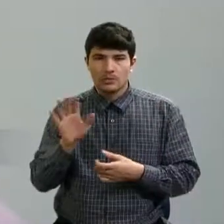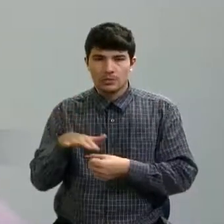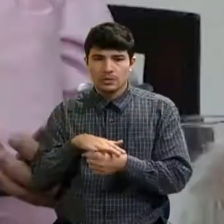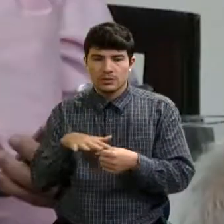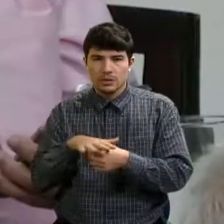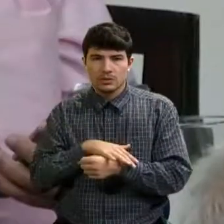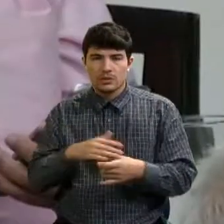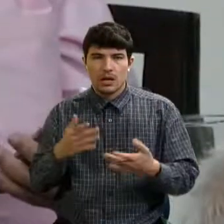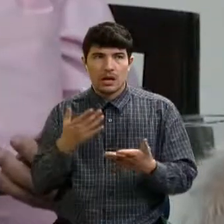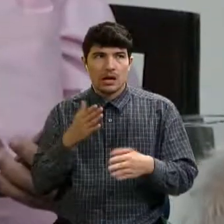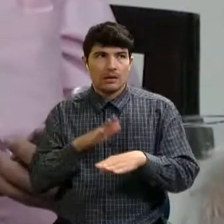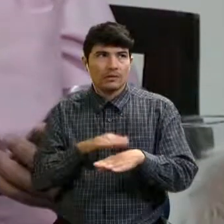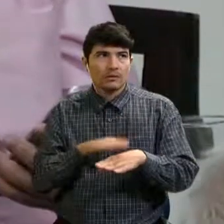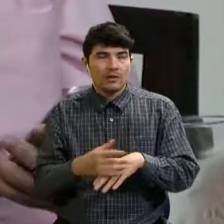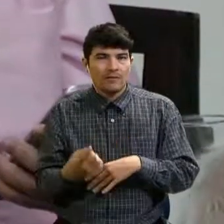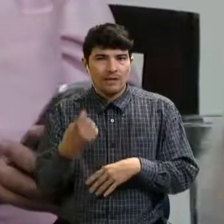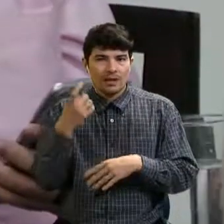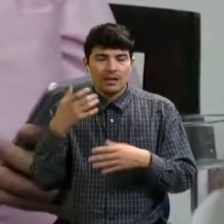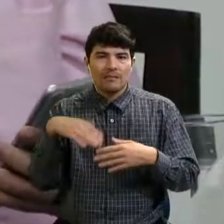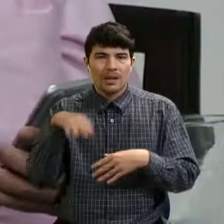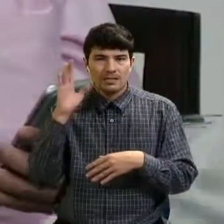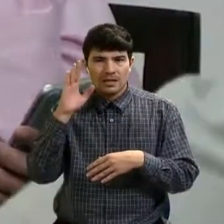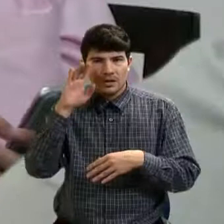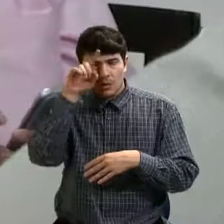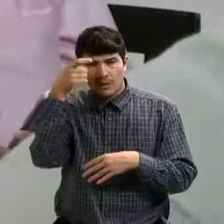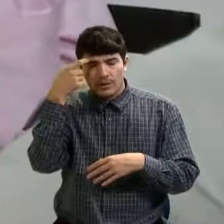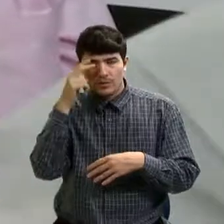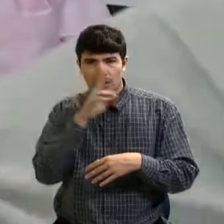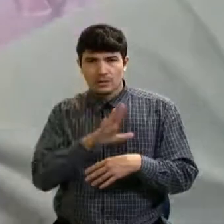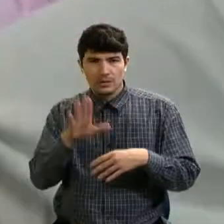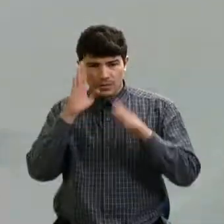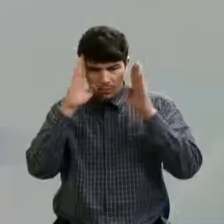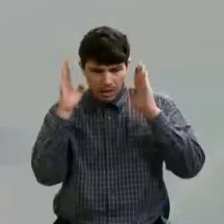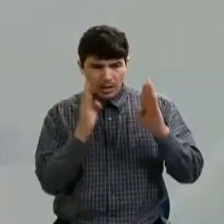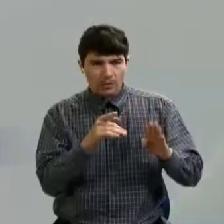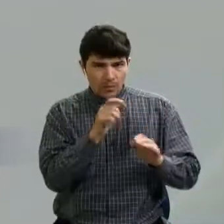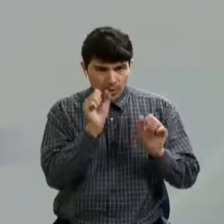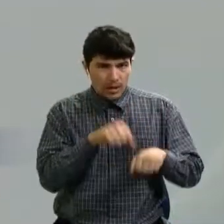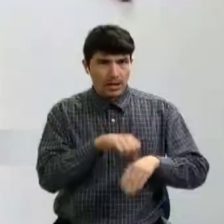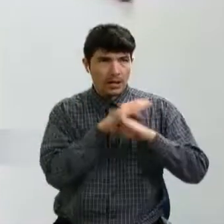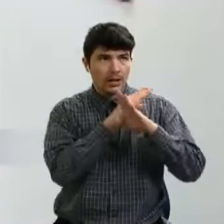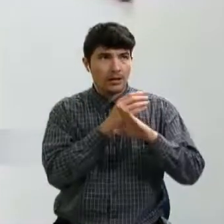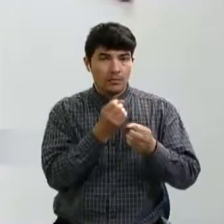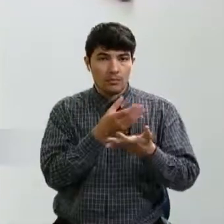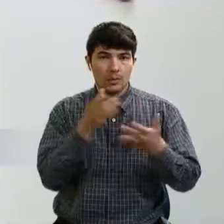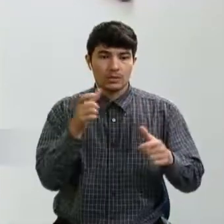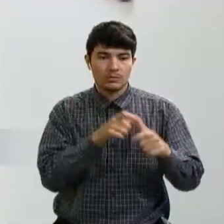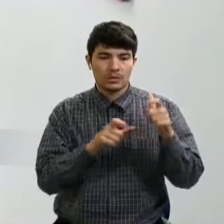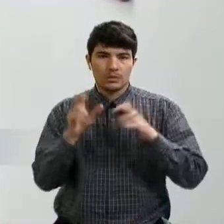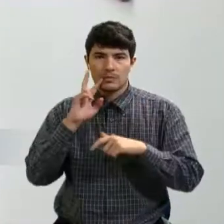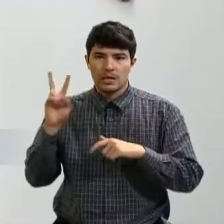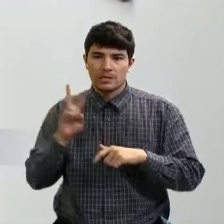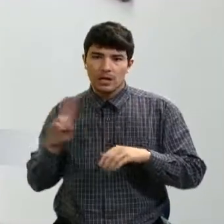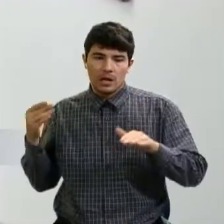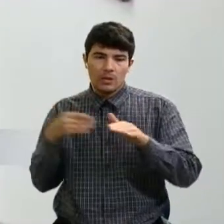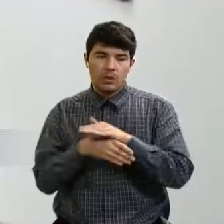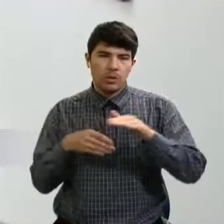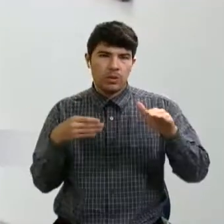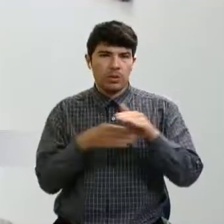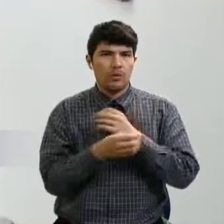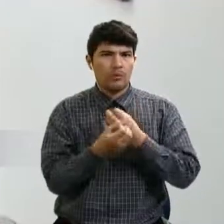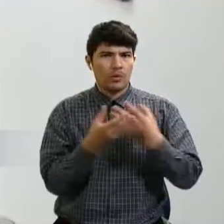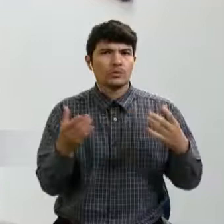indicando que aún falta más del gobierno nacional para enfrentar la que está ingresando mucha gente de parte de venezuela se están presentando mucho